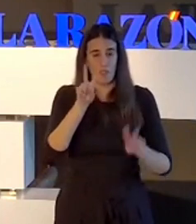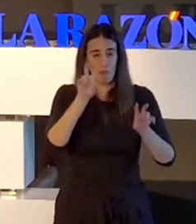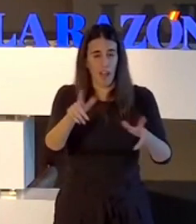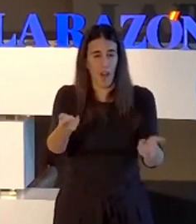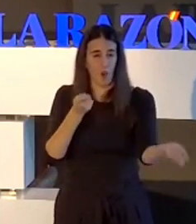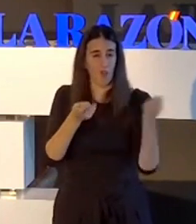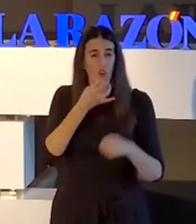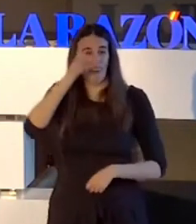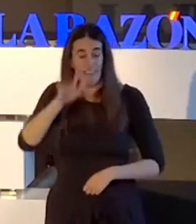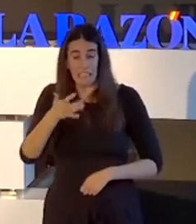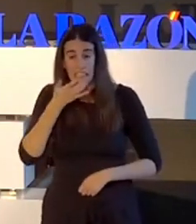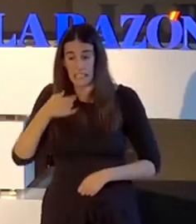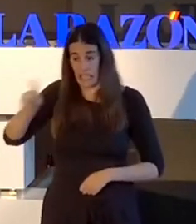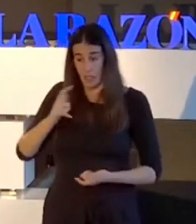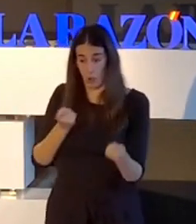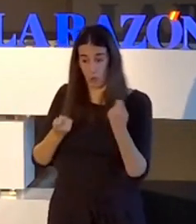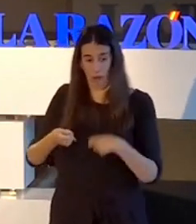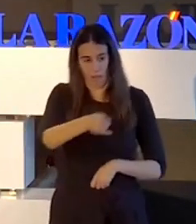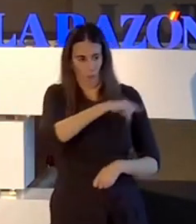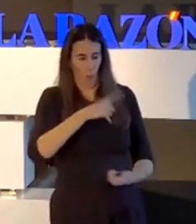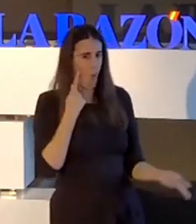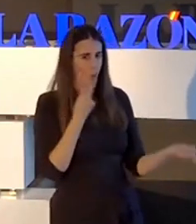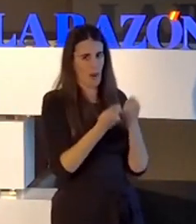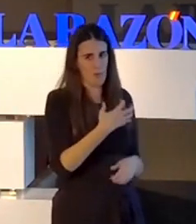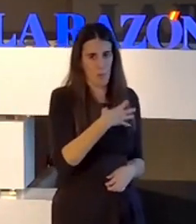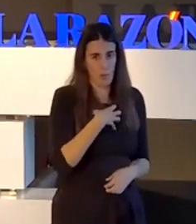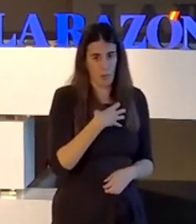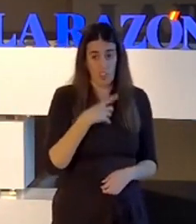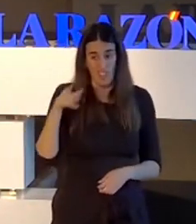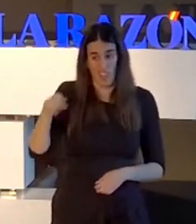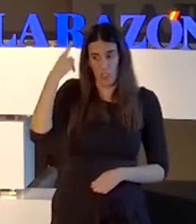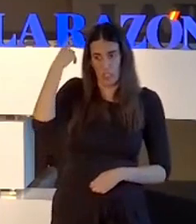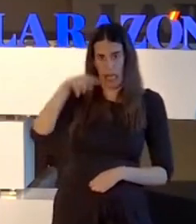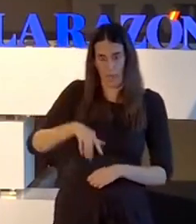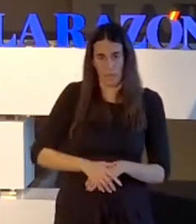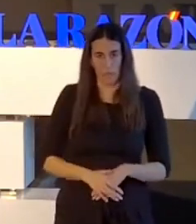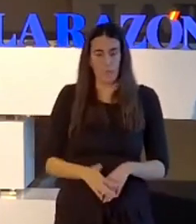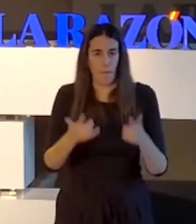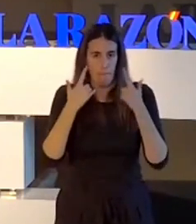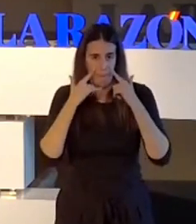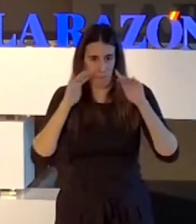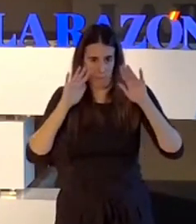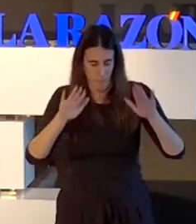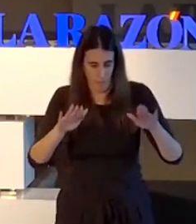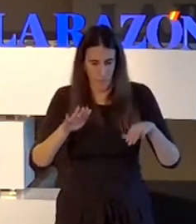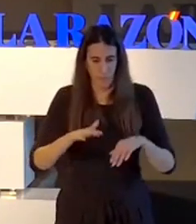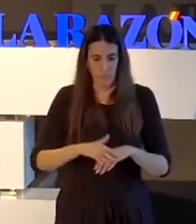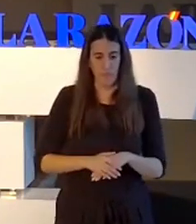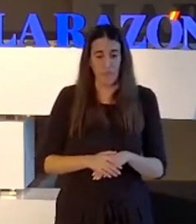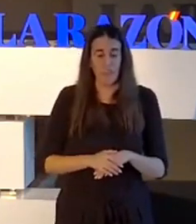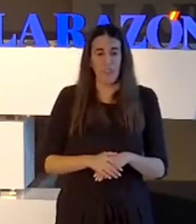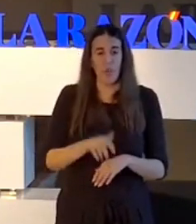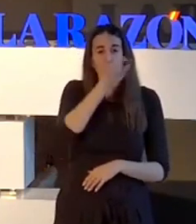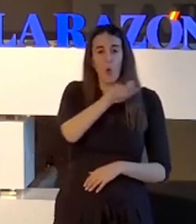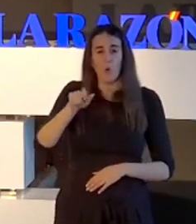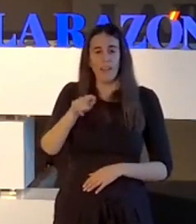nosotros y eso ellos lo entienden Entonces yo diría Miren el cáncer de la humanidad es